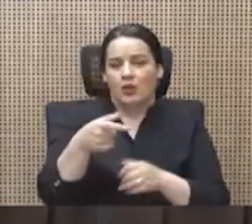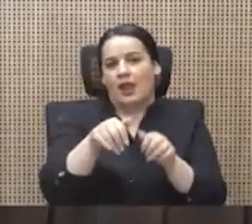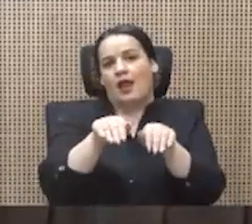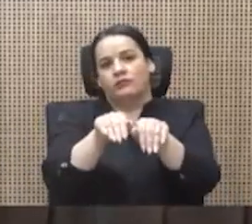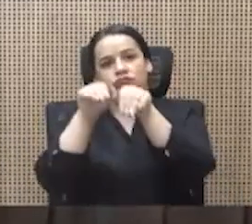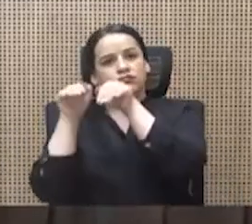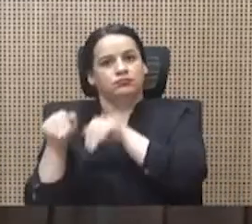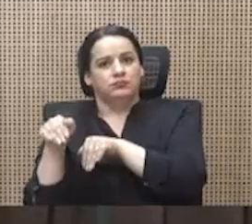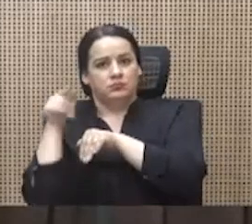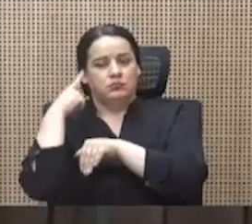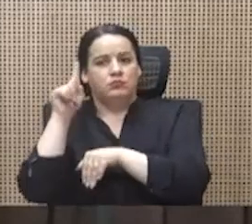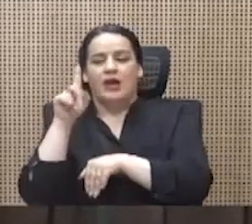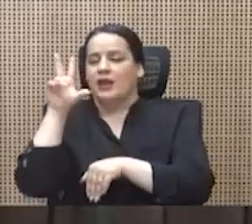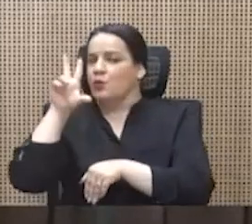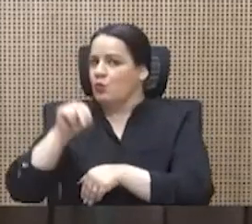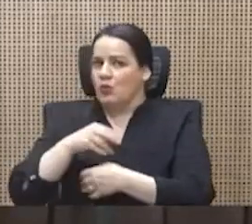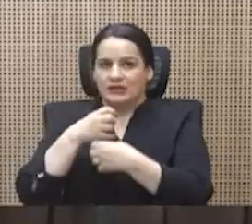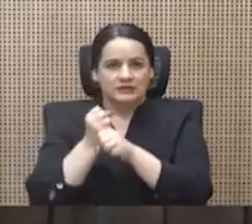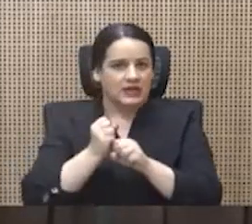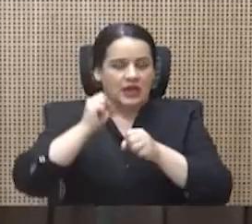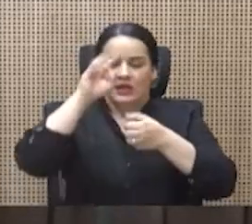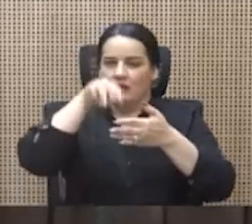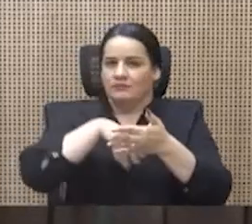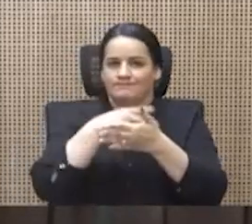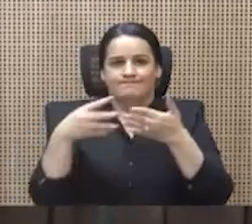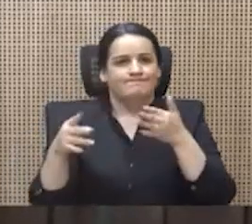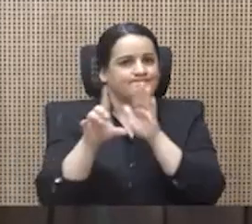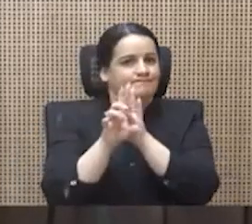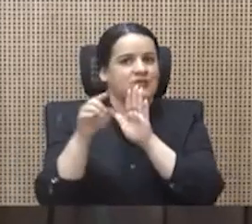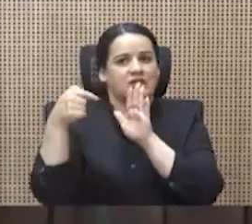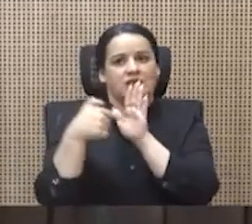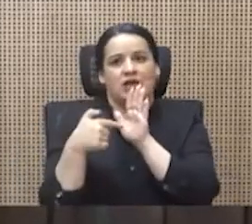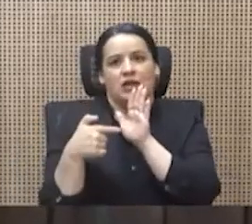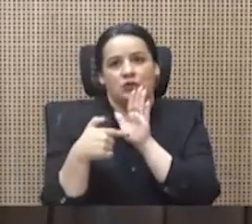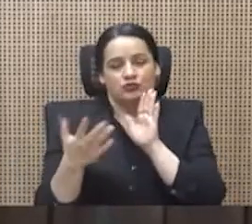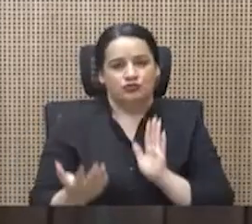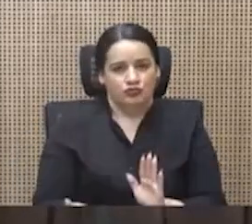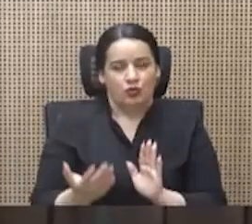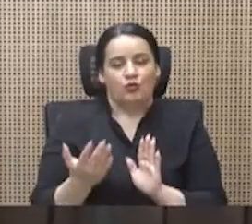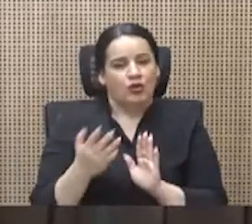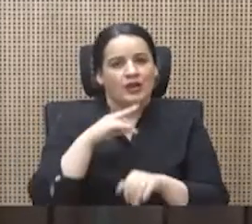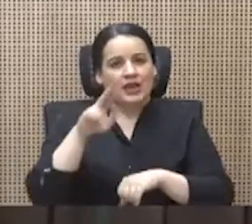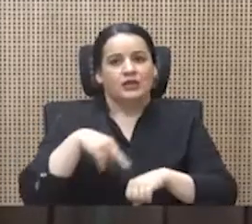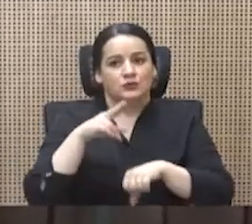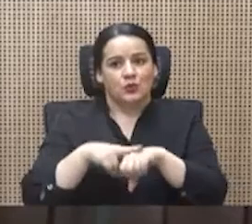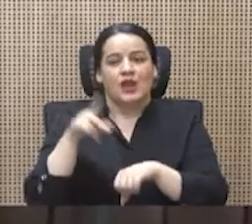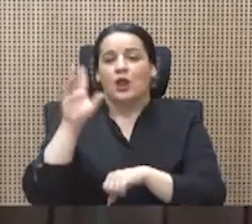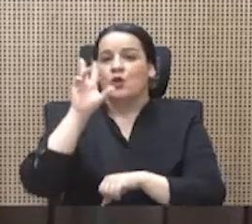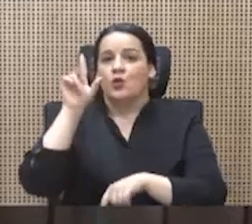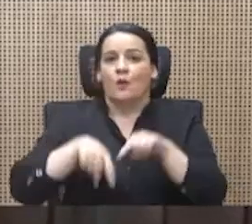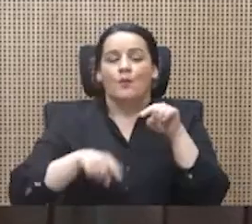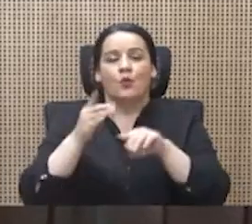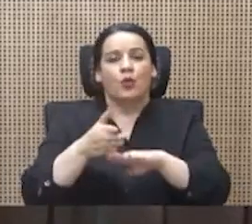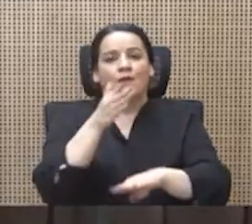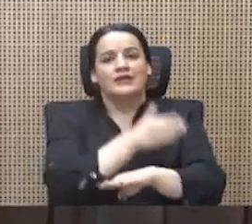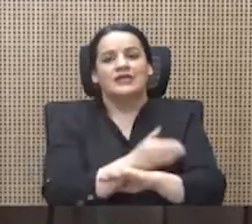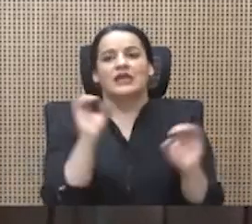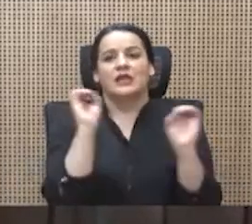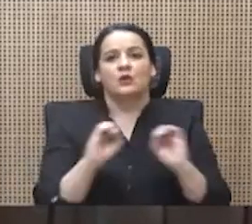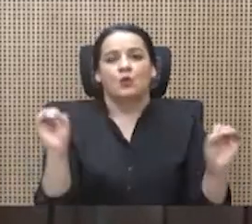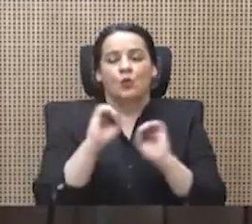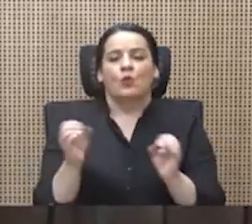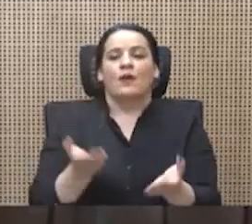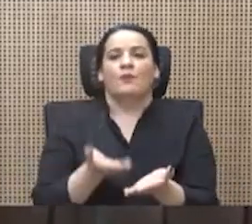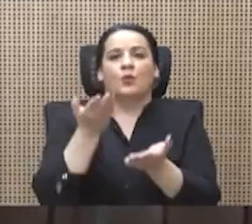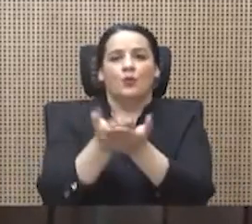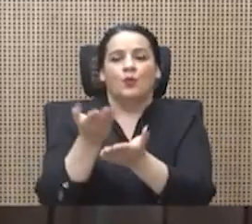legislación internacional para imponer su agenda radical ni una sola de sus propuestas pudo avanzar y todo esto